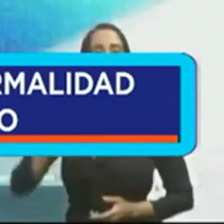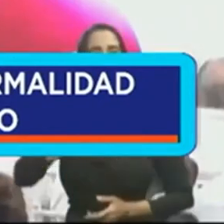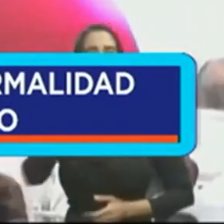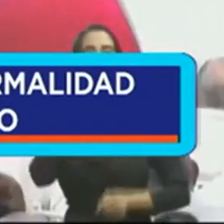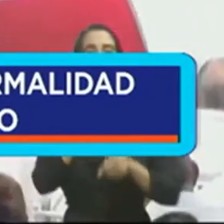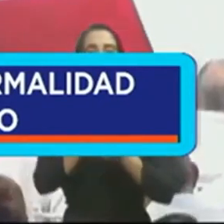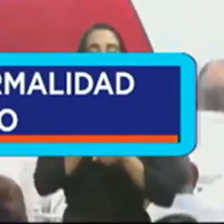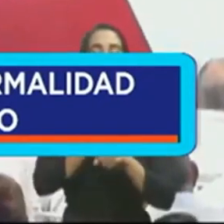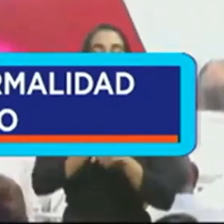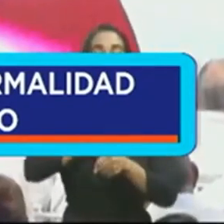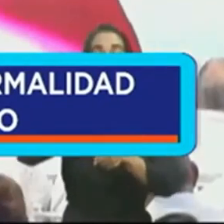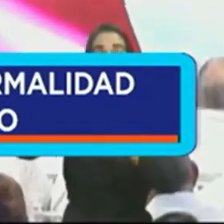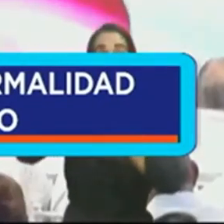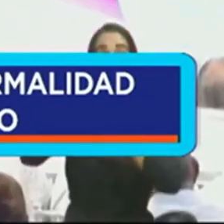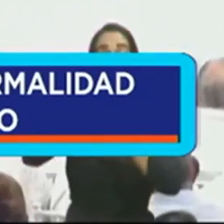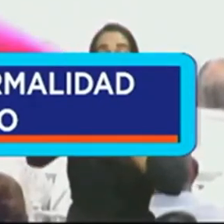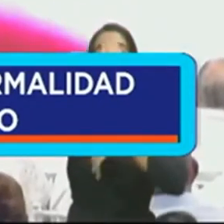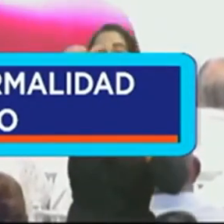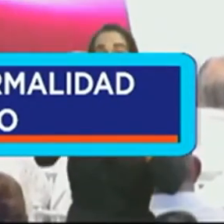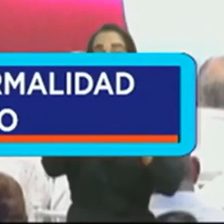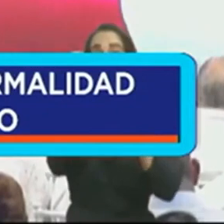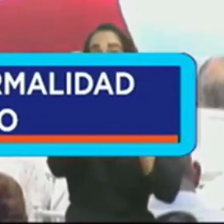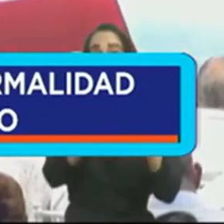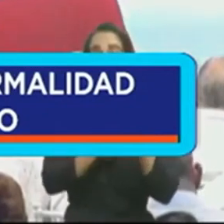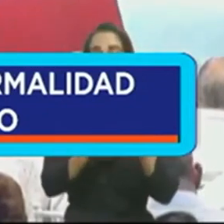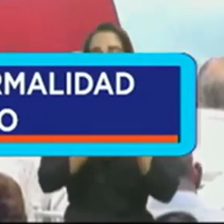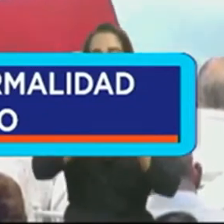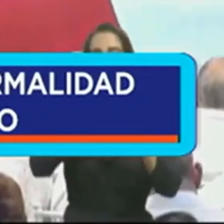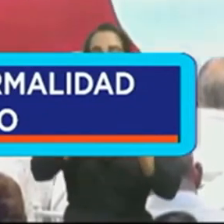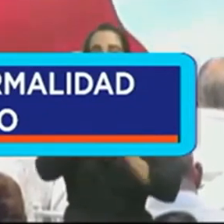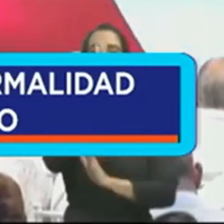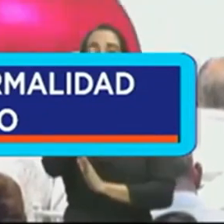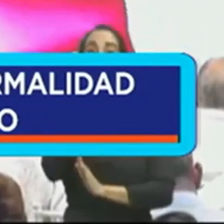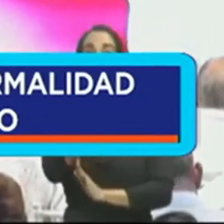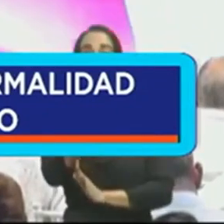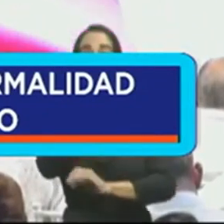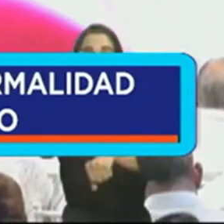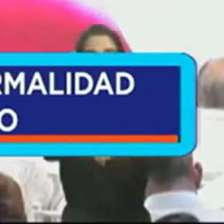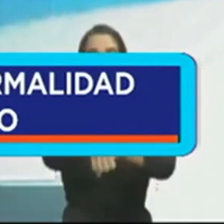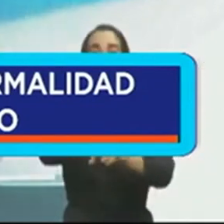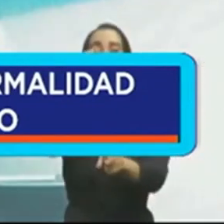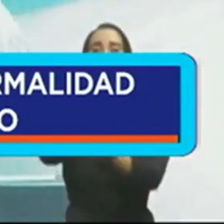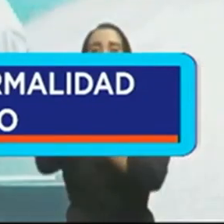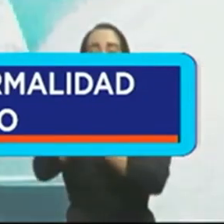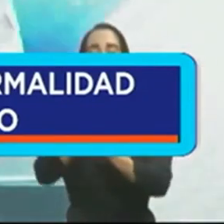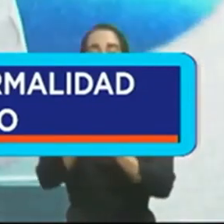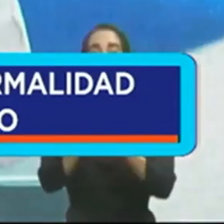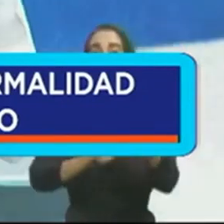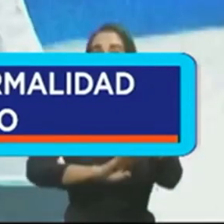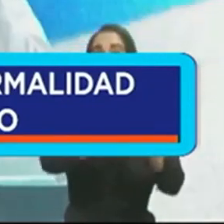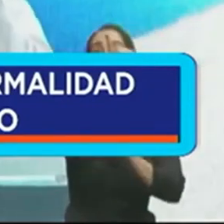comprometimos con hacer cumplir lo que manda nuestra Constitución en su artículo 62, que establece el trabajo como un